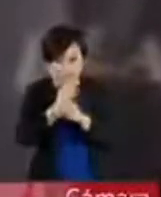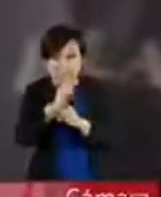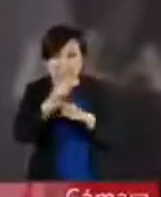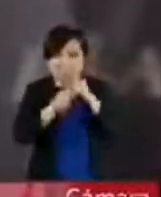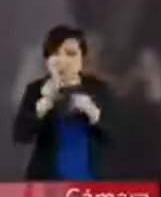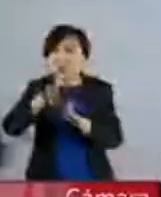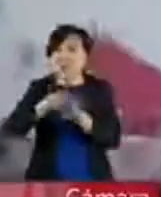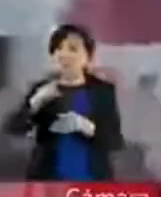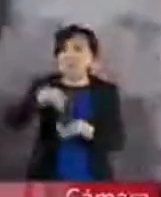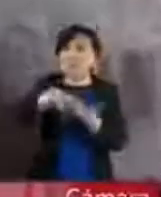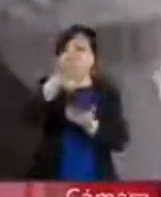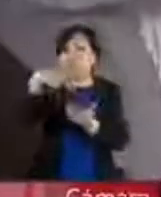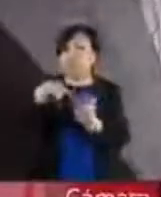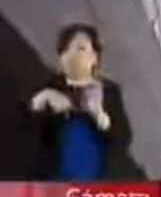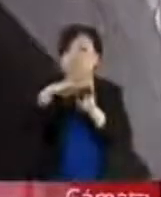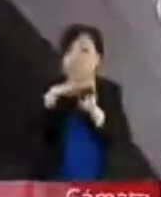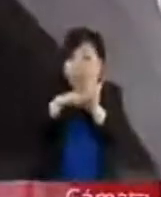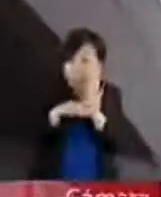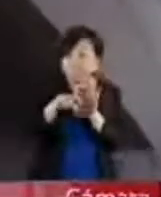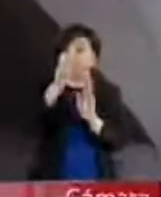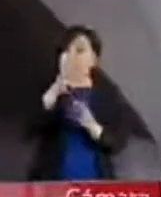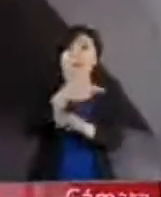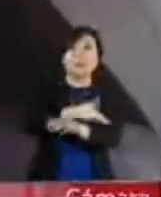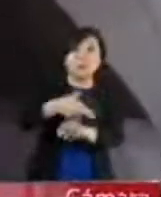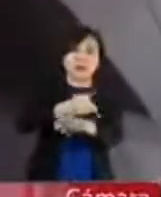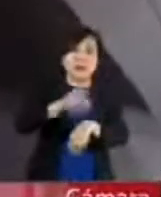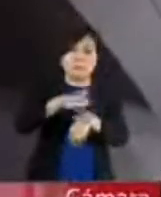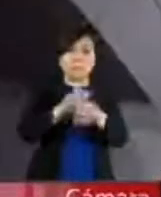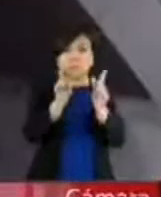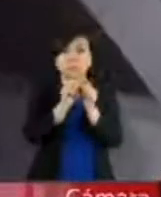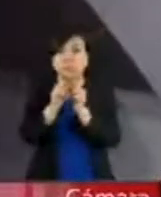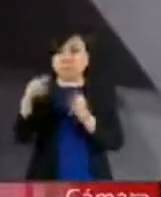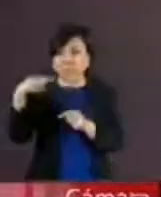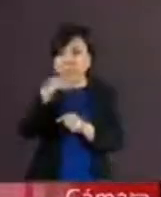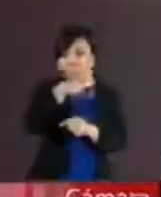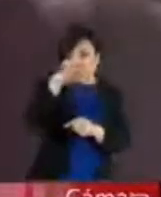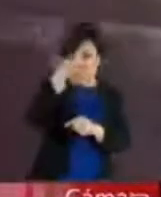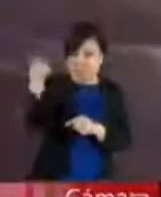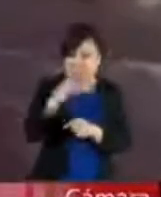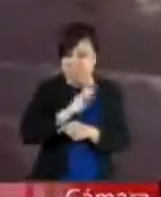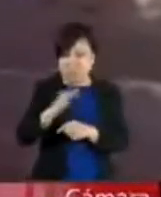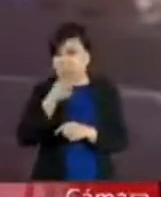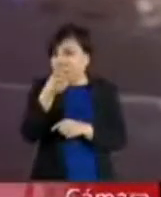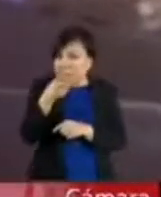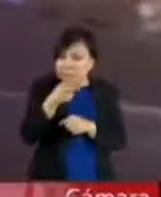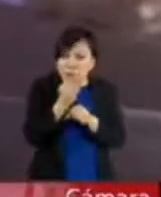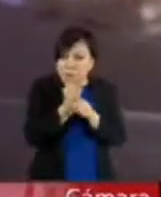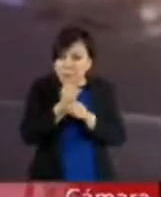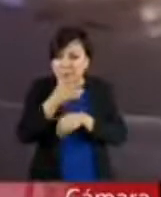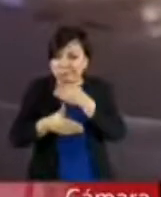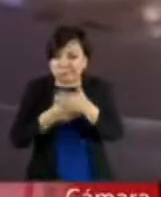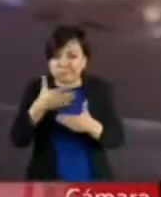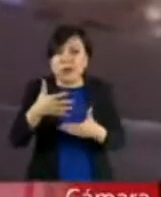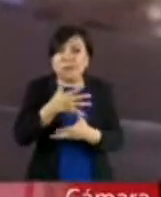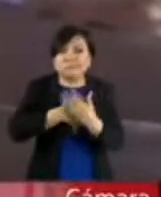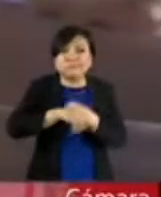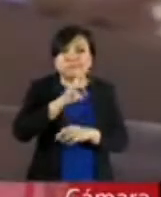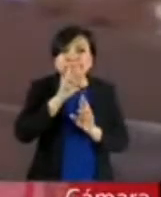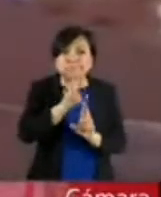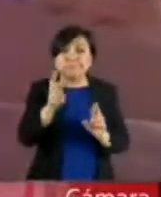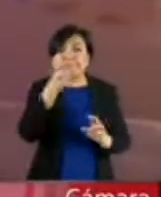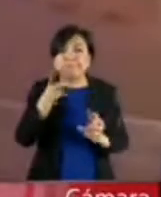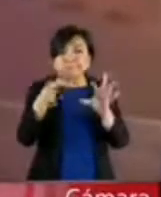su normatividad y en la simplificación de trámites y servicios federales. Como resultado de ese ejercicio, se estimó que los